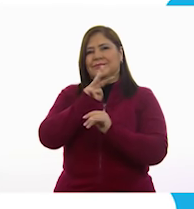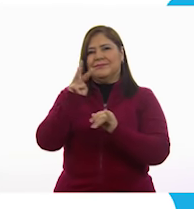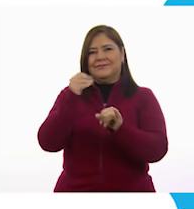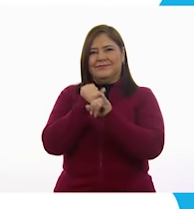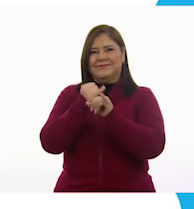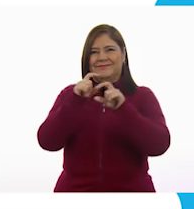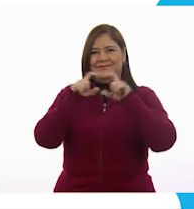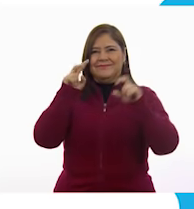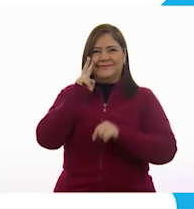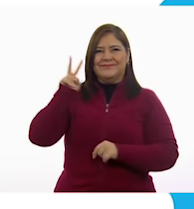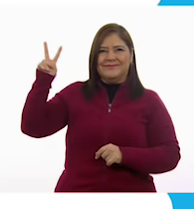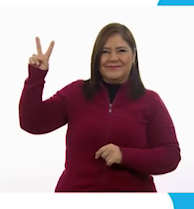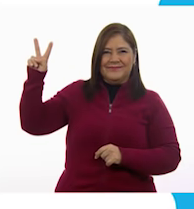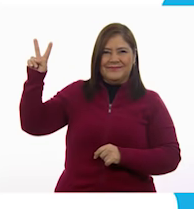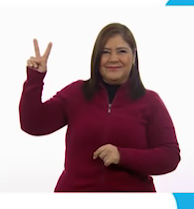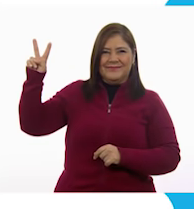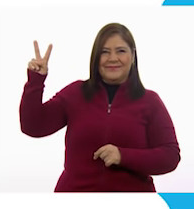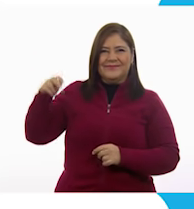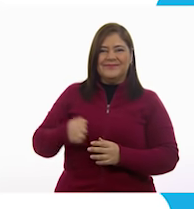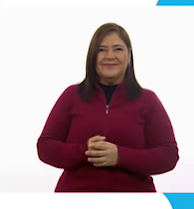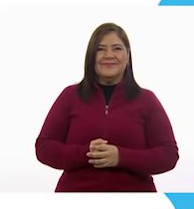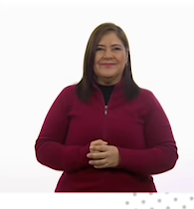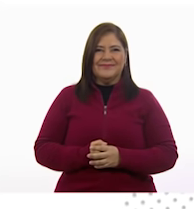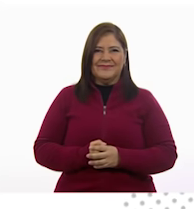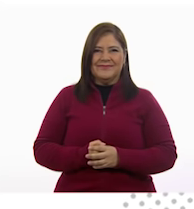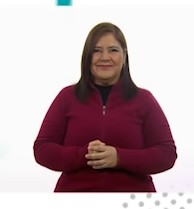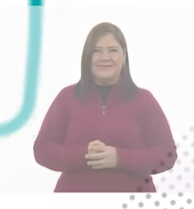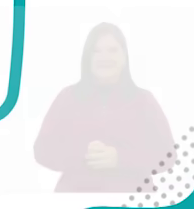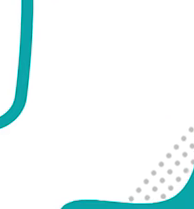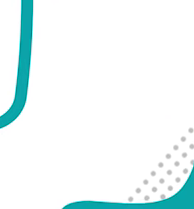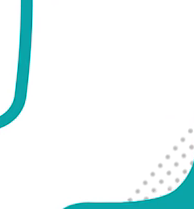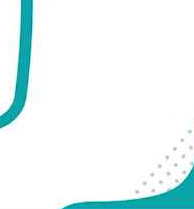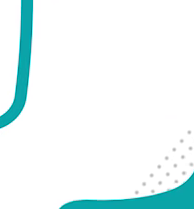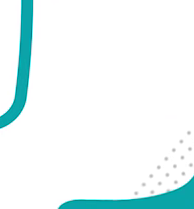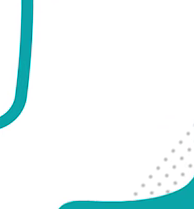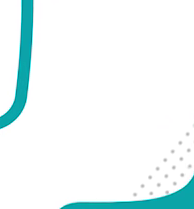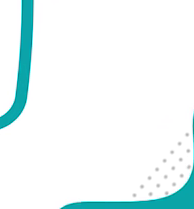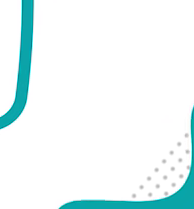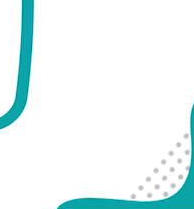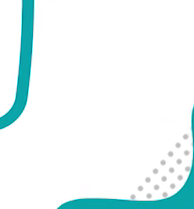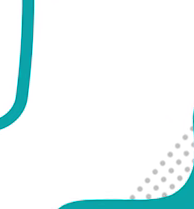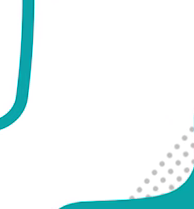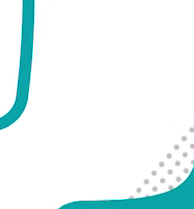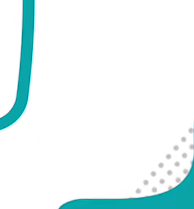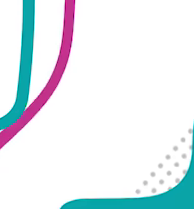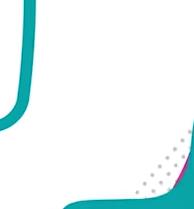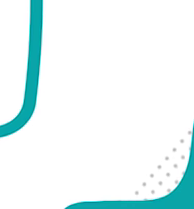liga: aprendeencasa.cep.gob.mx.